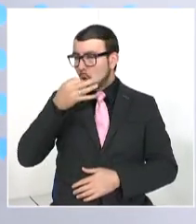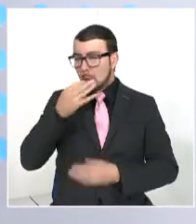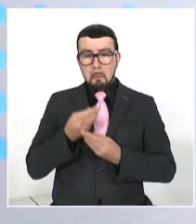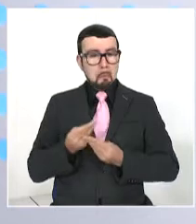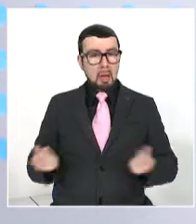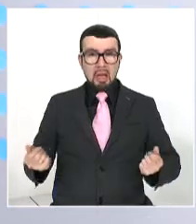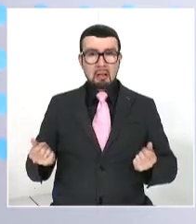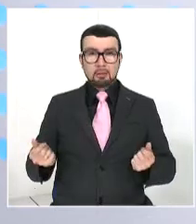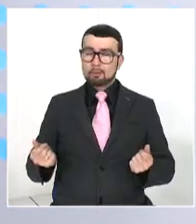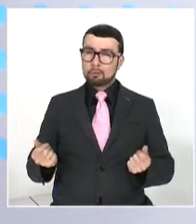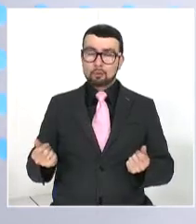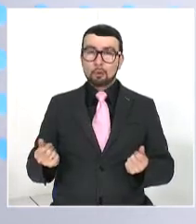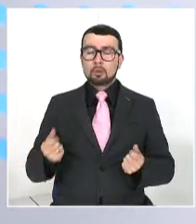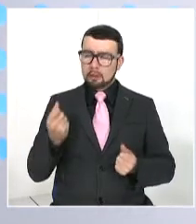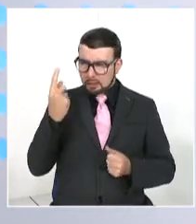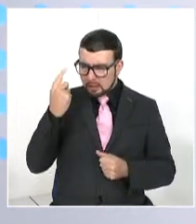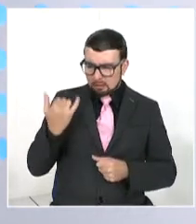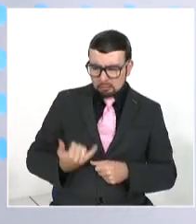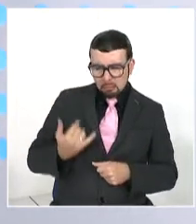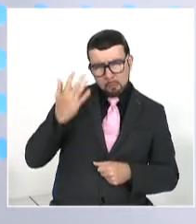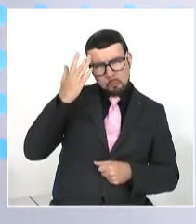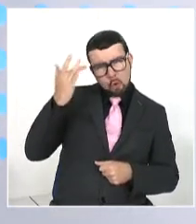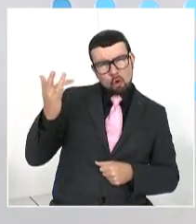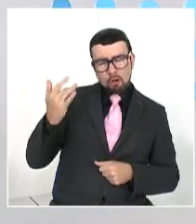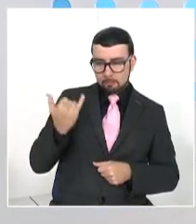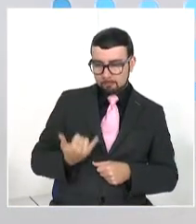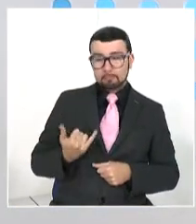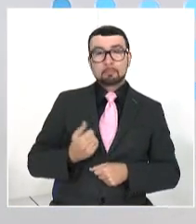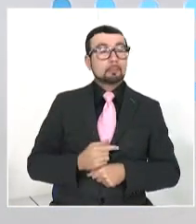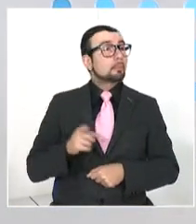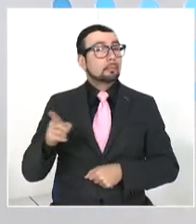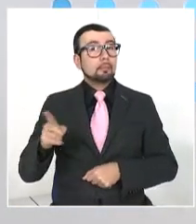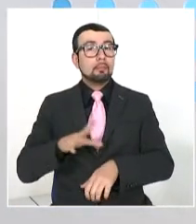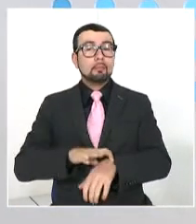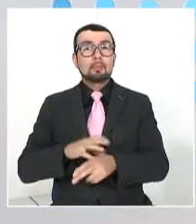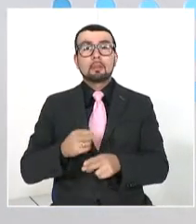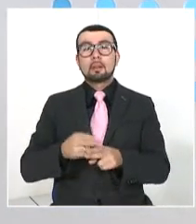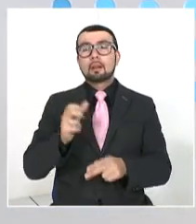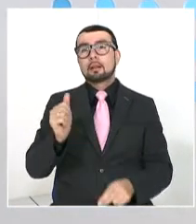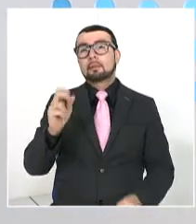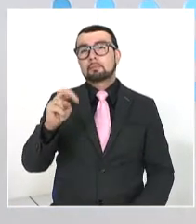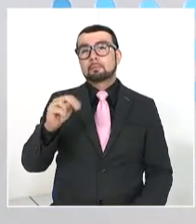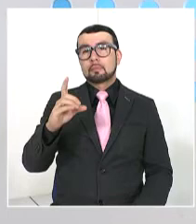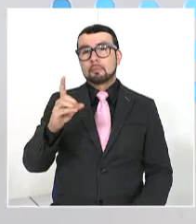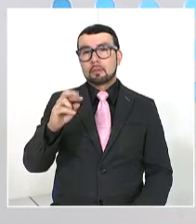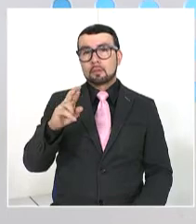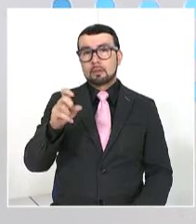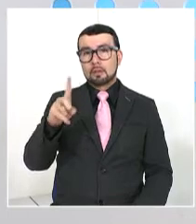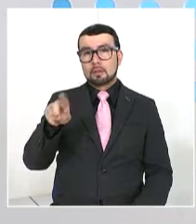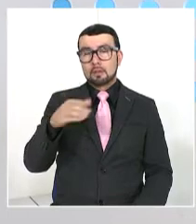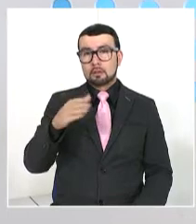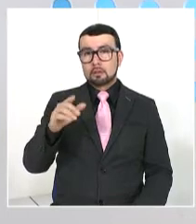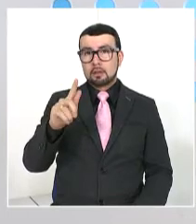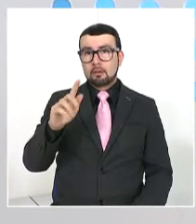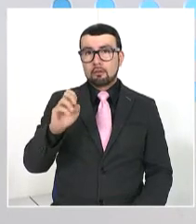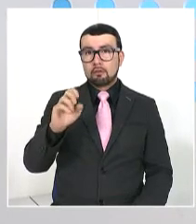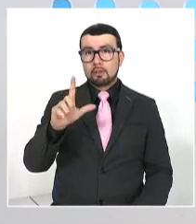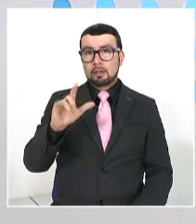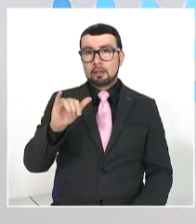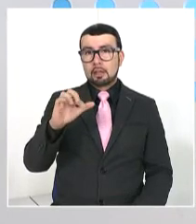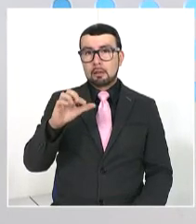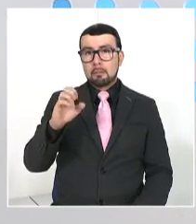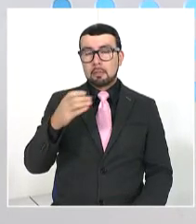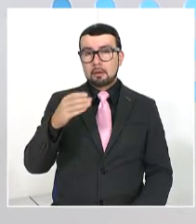sino entender el por qué. Y estamos con el doctor Andrés Felipe Rosas Cárdenas,